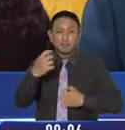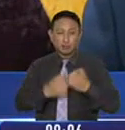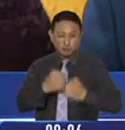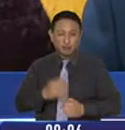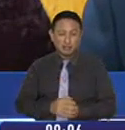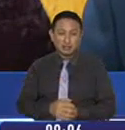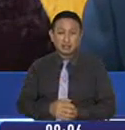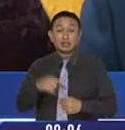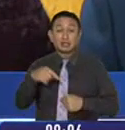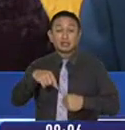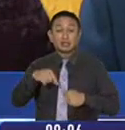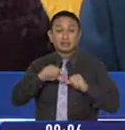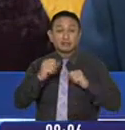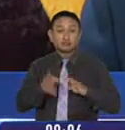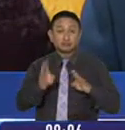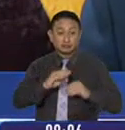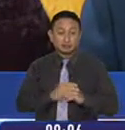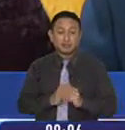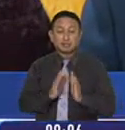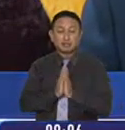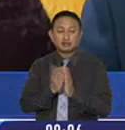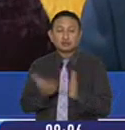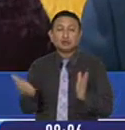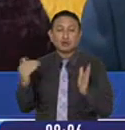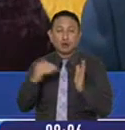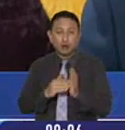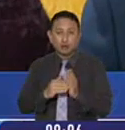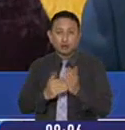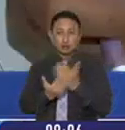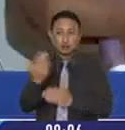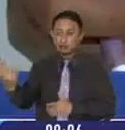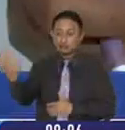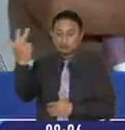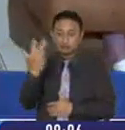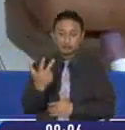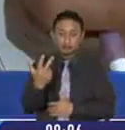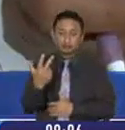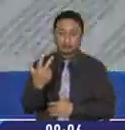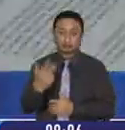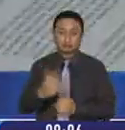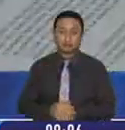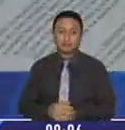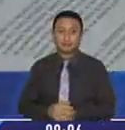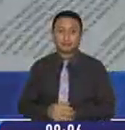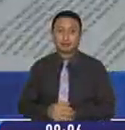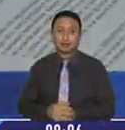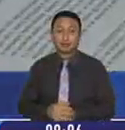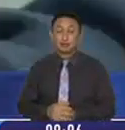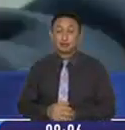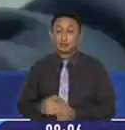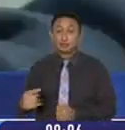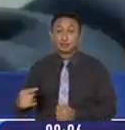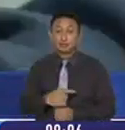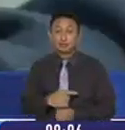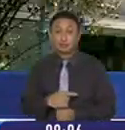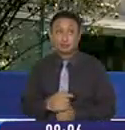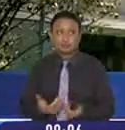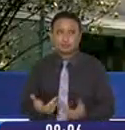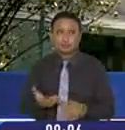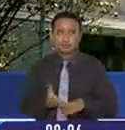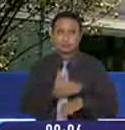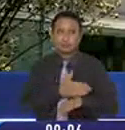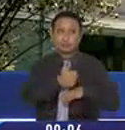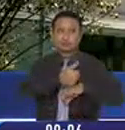el Pleno debe requerir una nueva terna a la Corte Nacional de Justicia. Con esto se podría estar consumando el incumplimiento a la sentencia de la